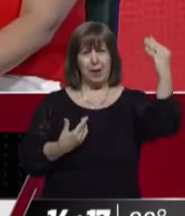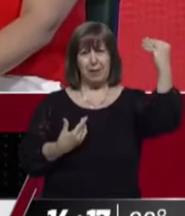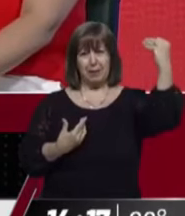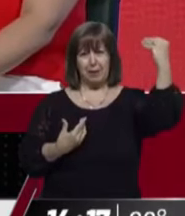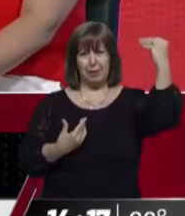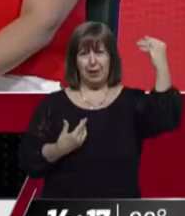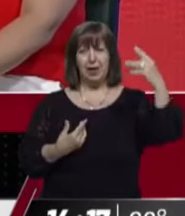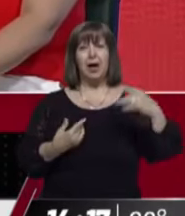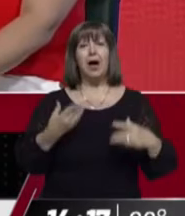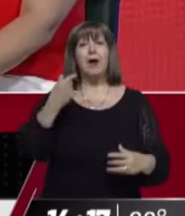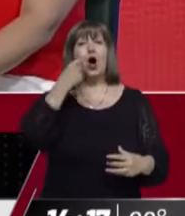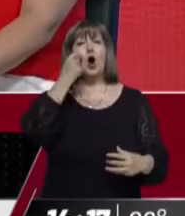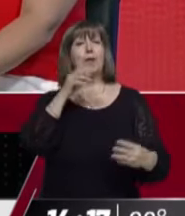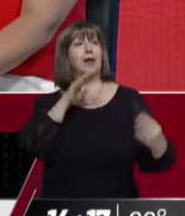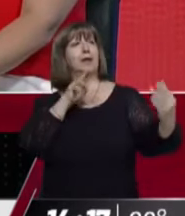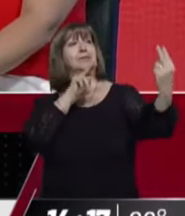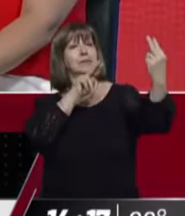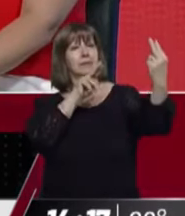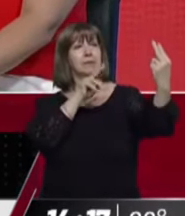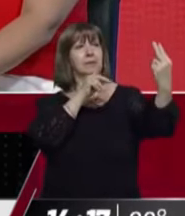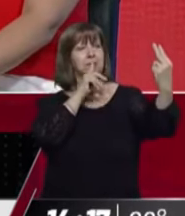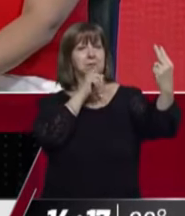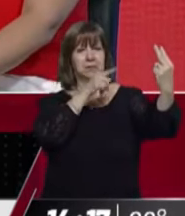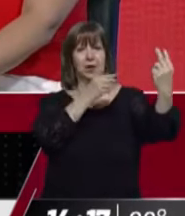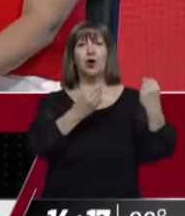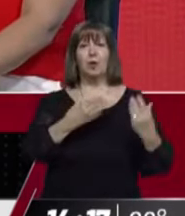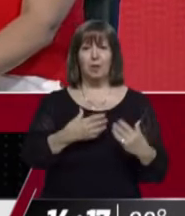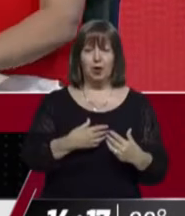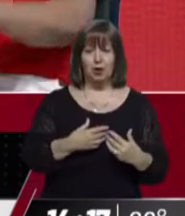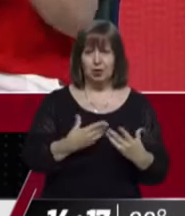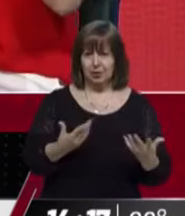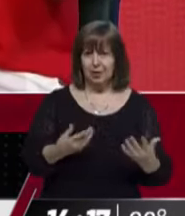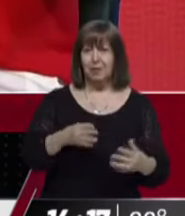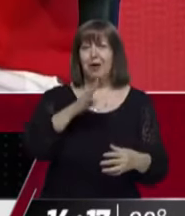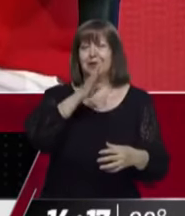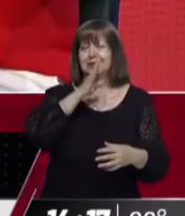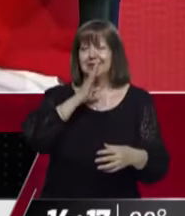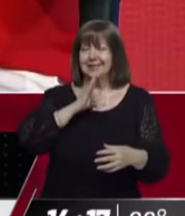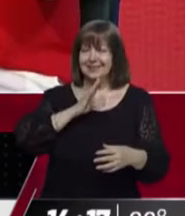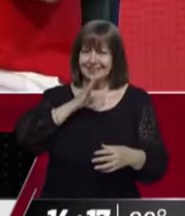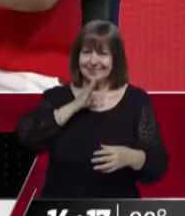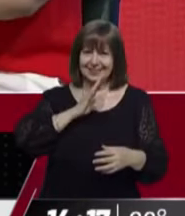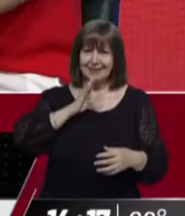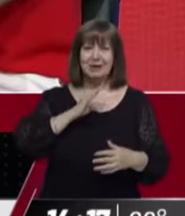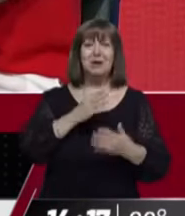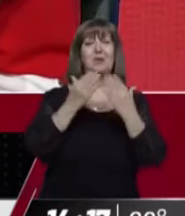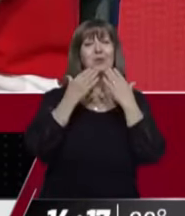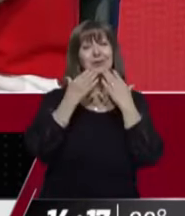es verdad. Pero bueno, sí, hay que armarse de paciencia. Bueno, gracias por esta nota, Mari, abrazo todo tuyo grande. Al cierre.